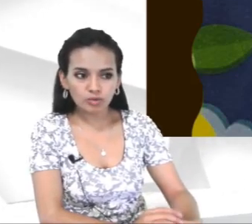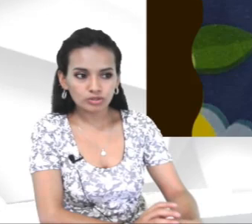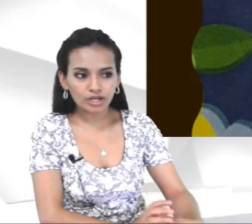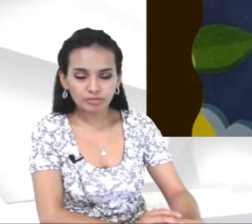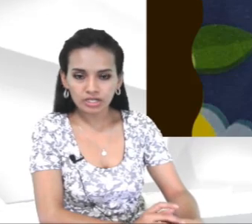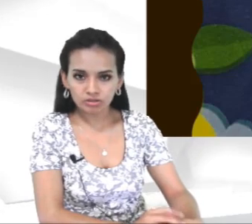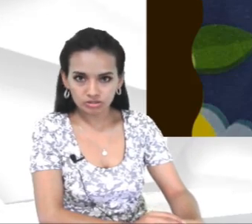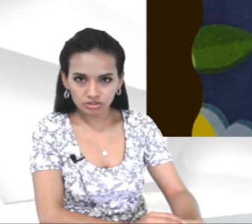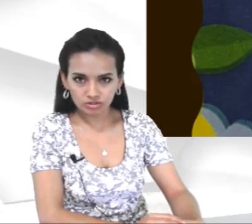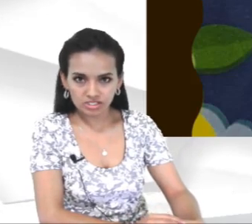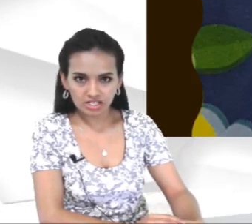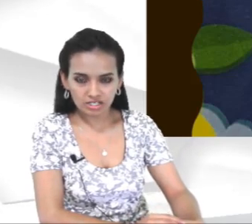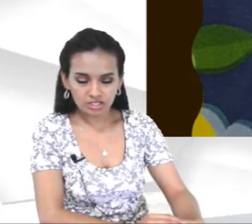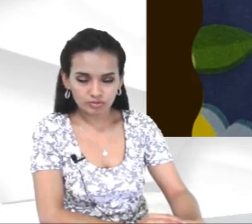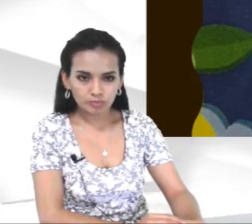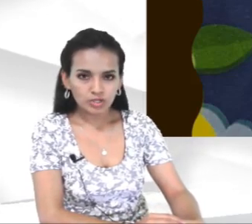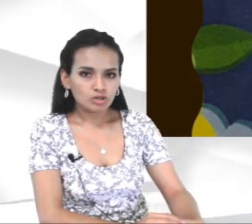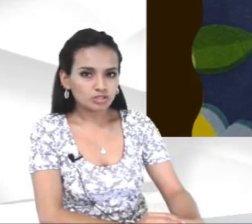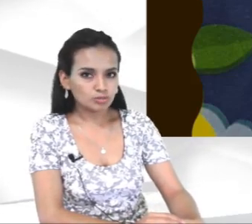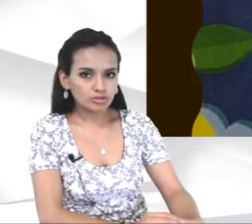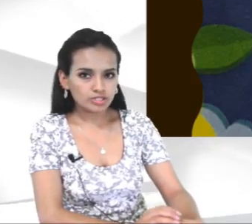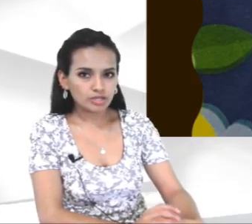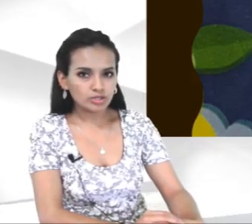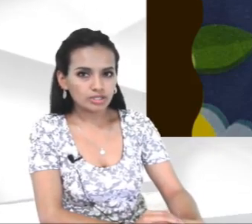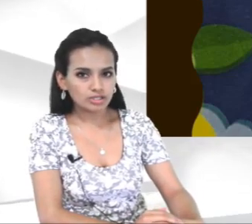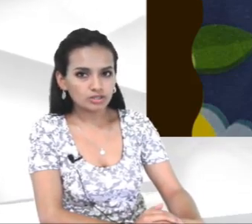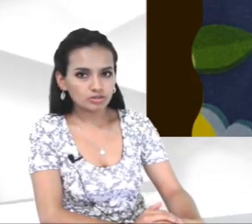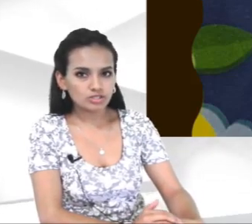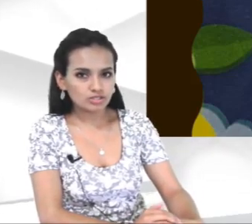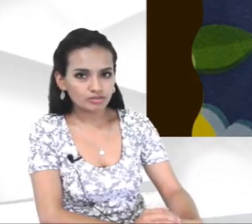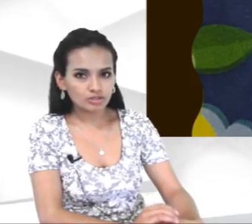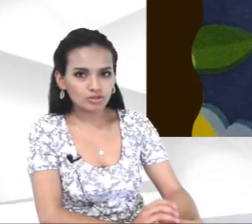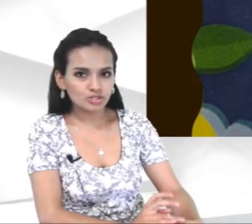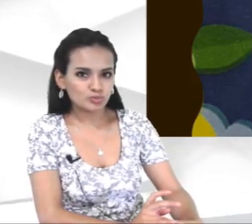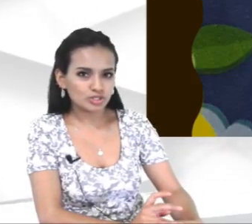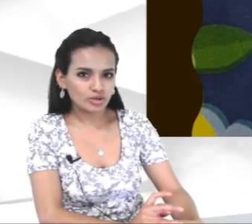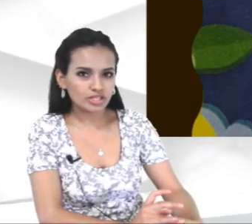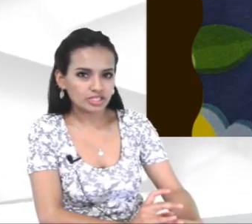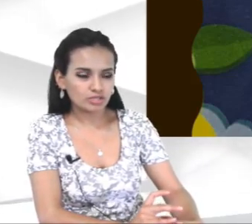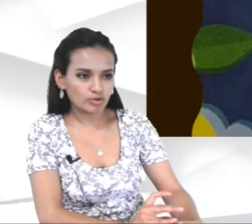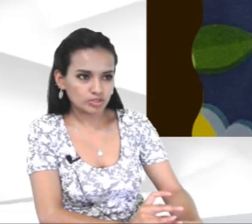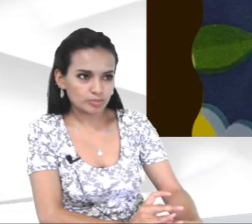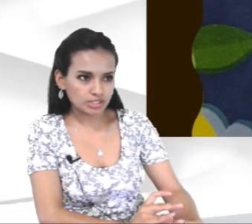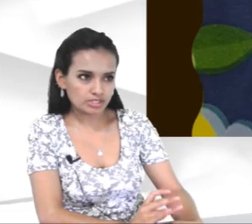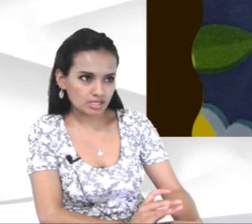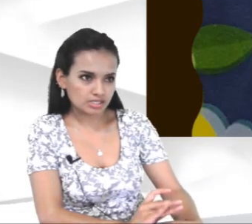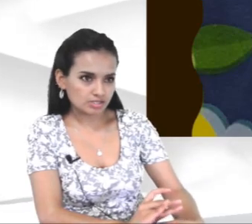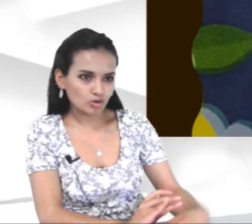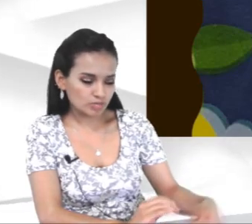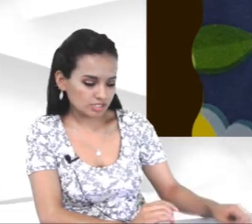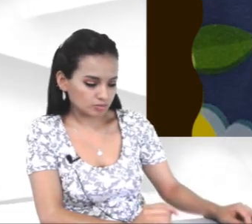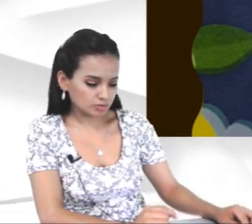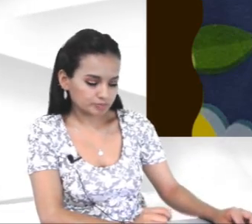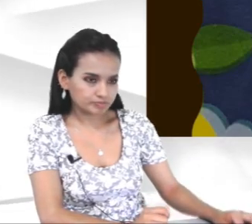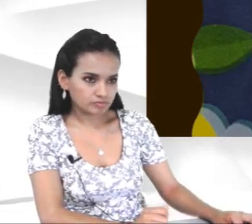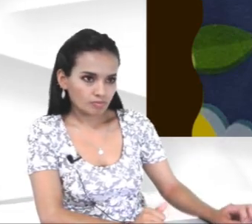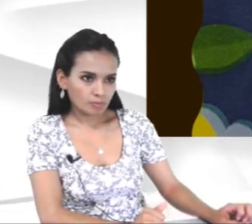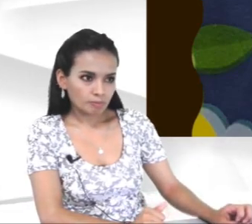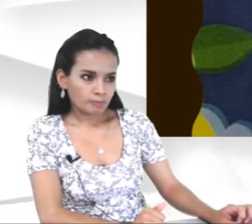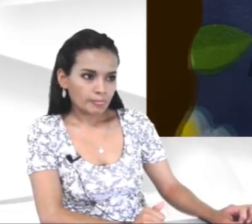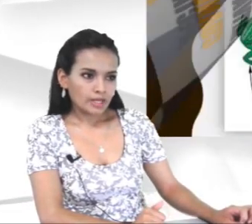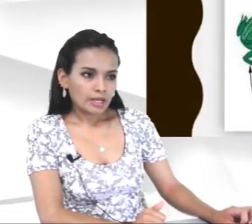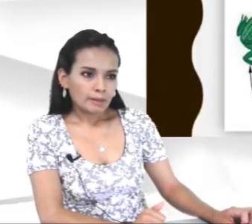cuando cambian las condiciones de equilibrio los invito a estar muy atentos y sobre todo dispuestos a adquirir nuevos aprendizajes comencemos